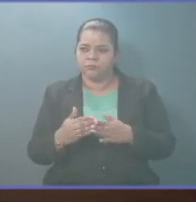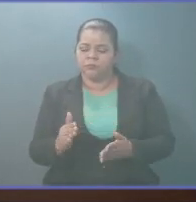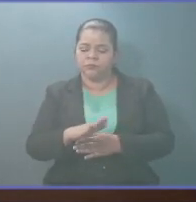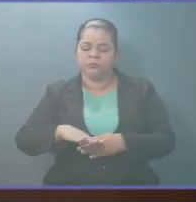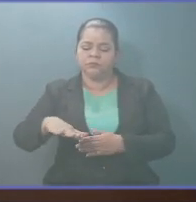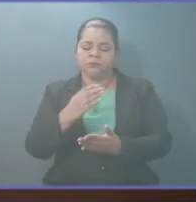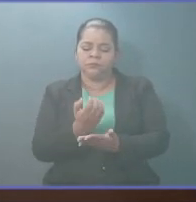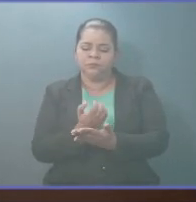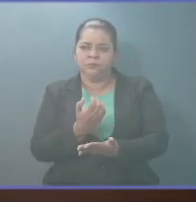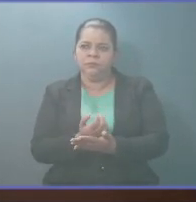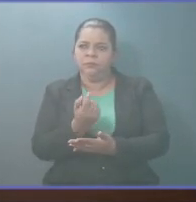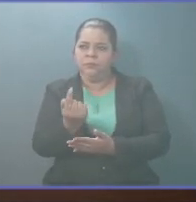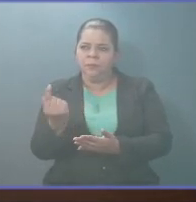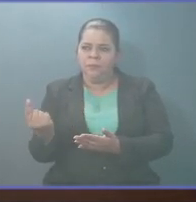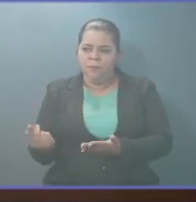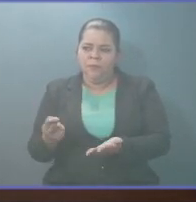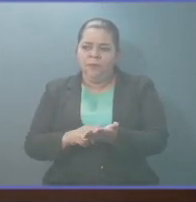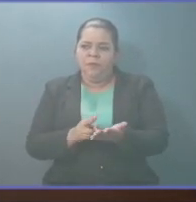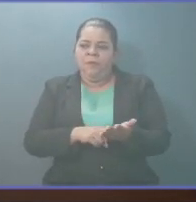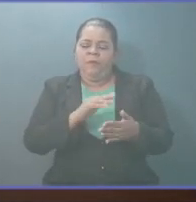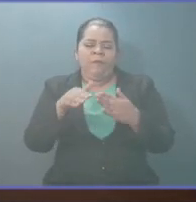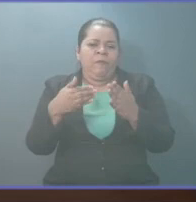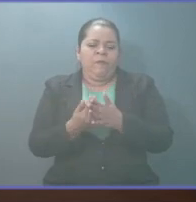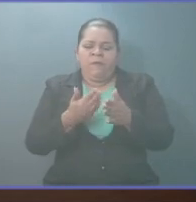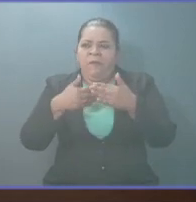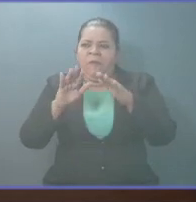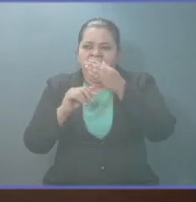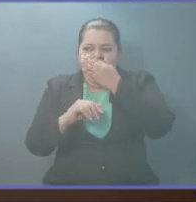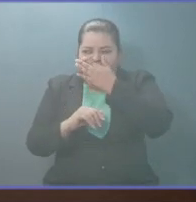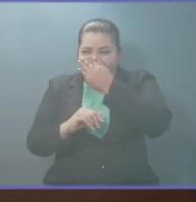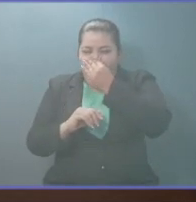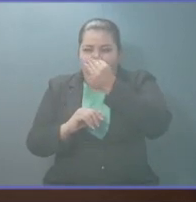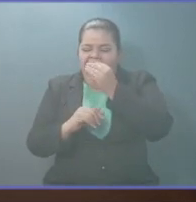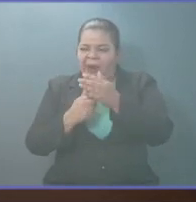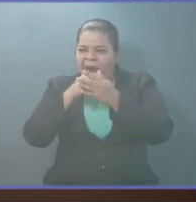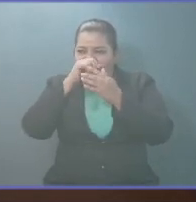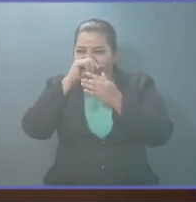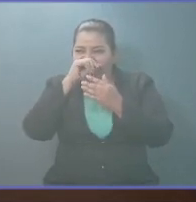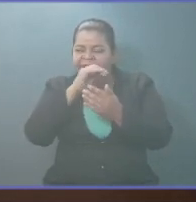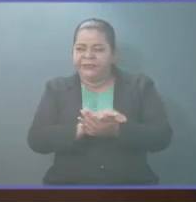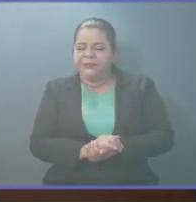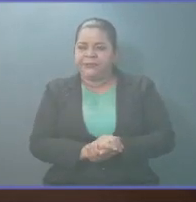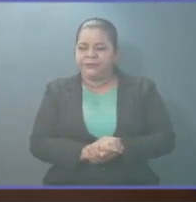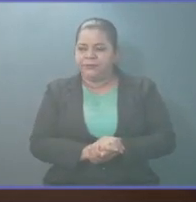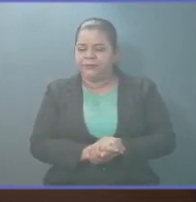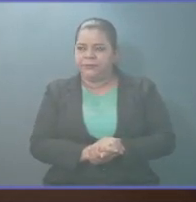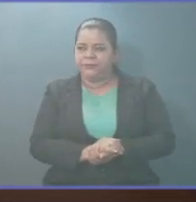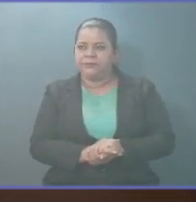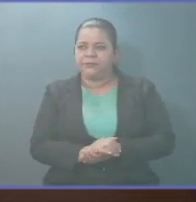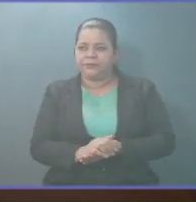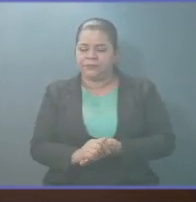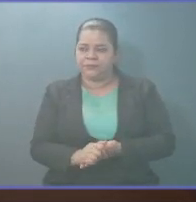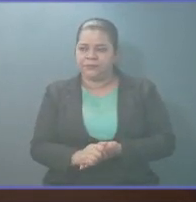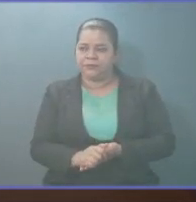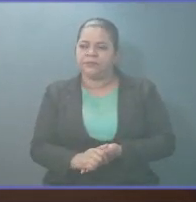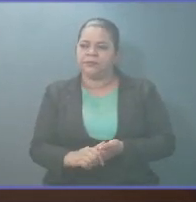entienden mi preocupación, ¿no? Porque lo que nosotros pretendemos es que la ley